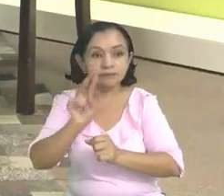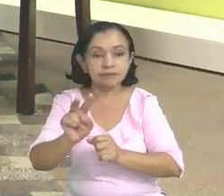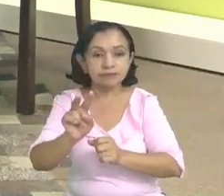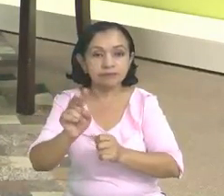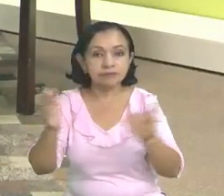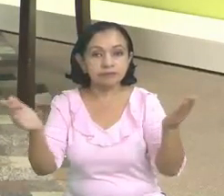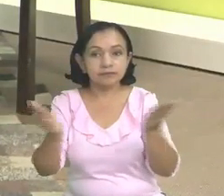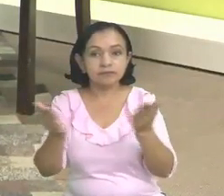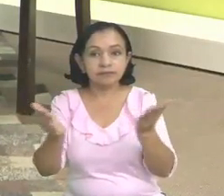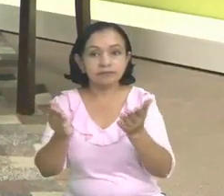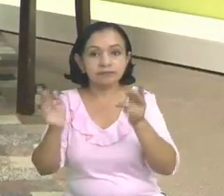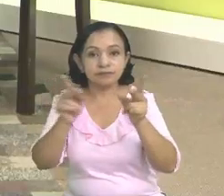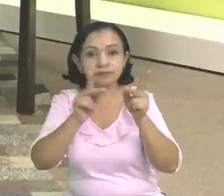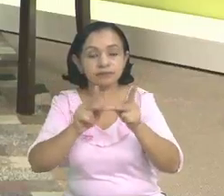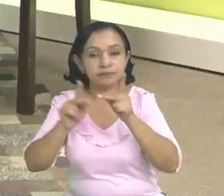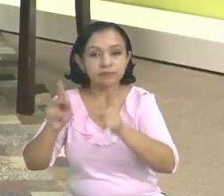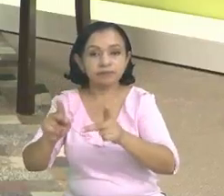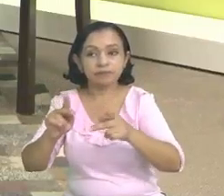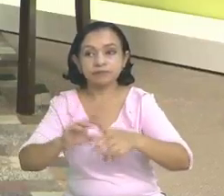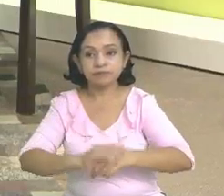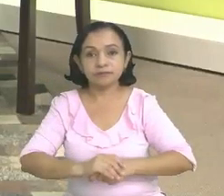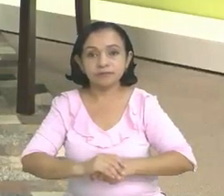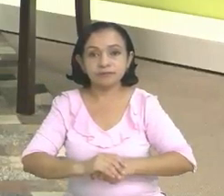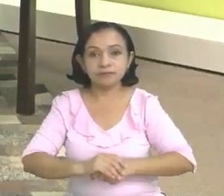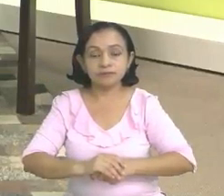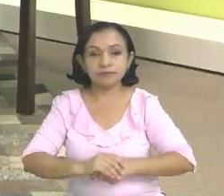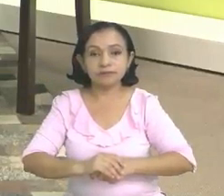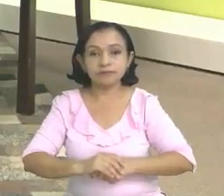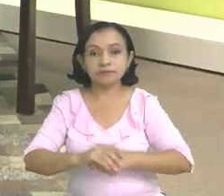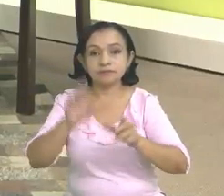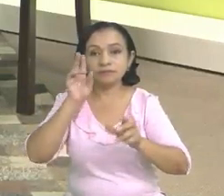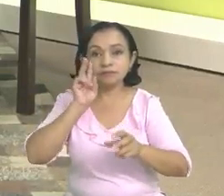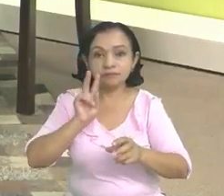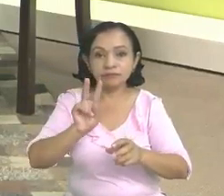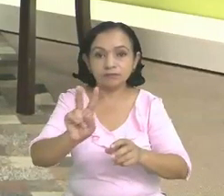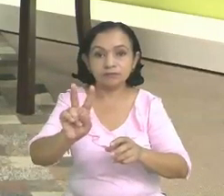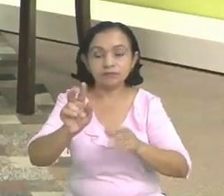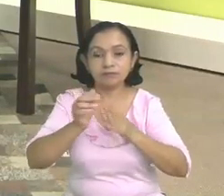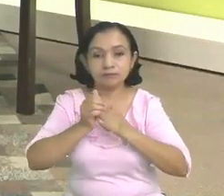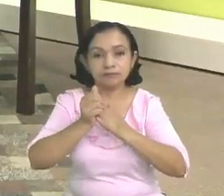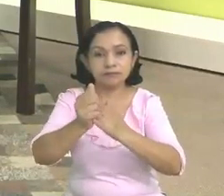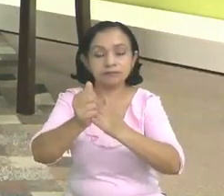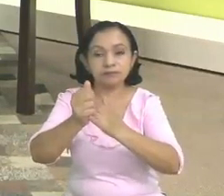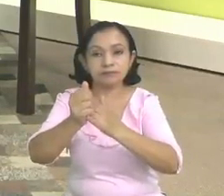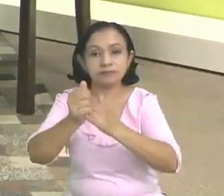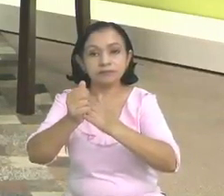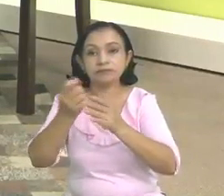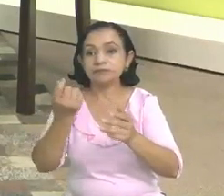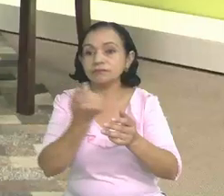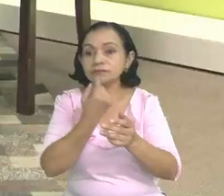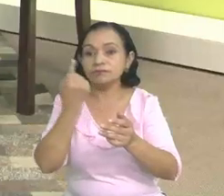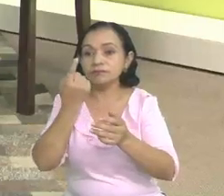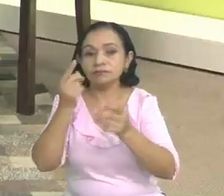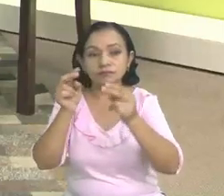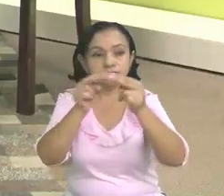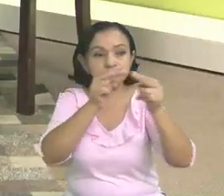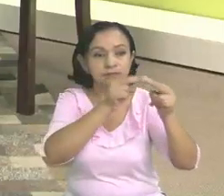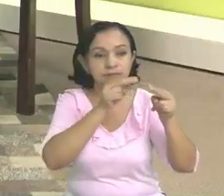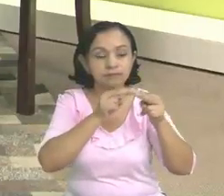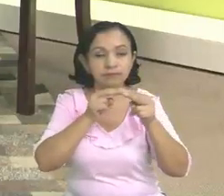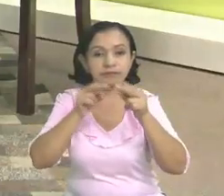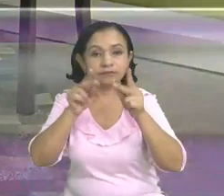como personas de admiración, a quién están visualizando ellos como líderes, para entender con quién se quieren encontrar y a